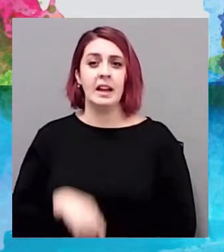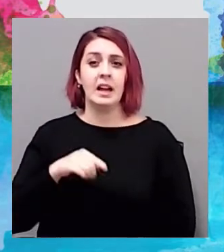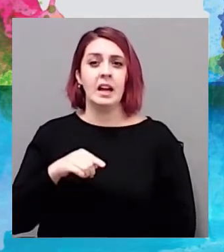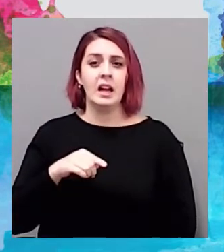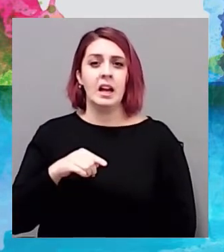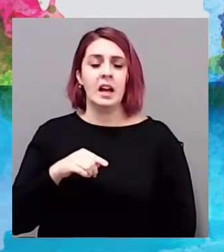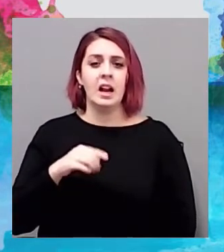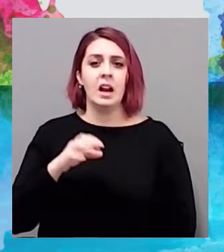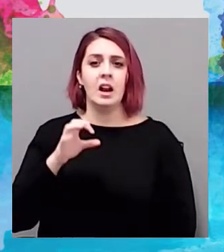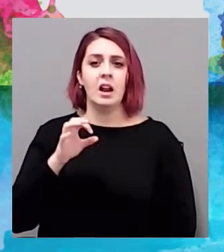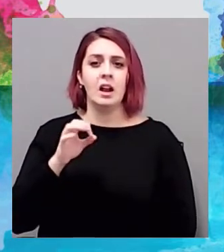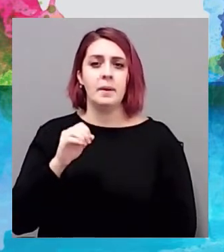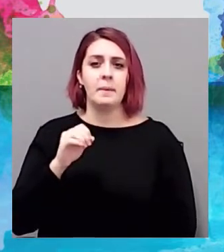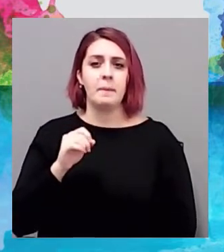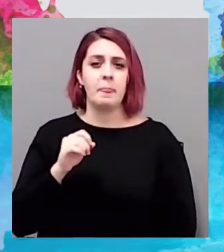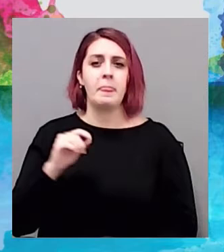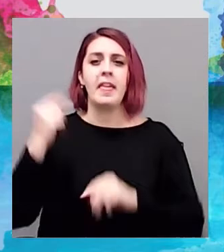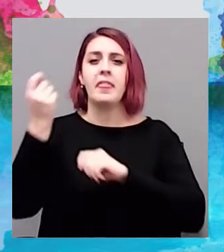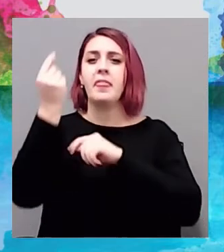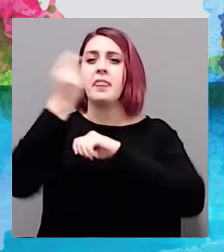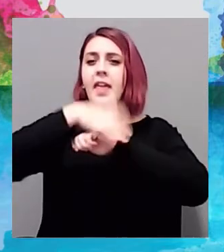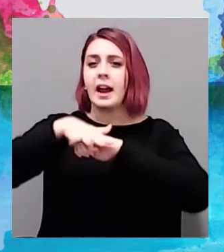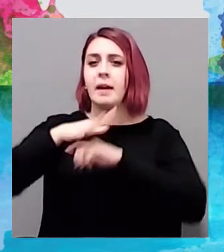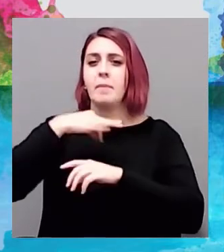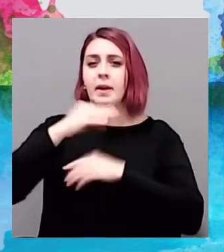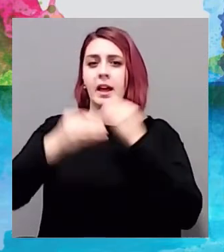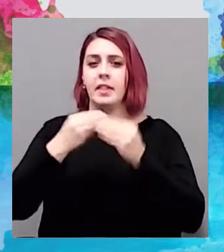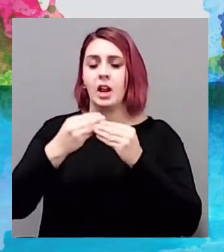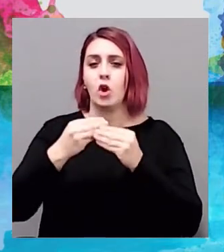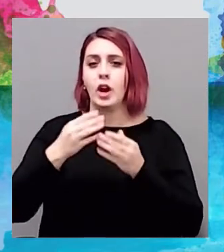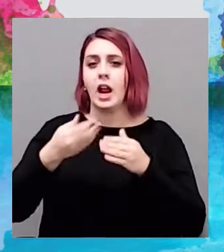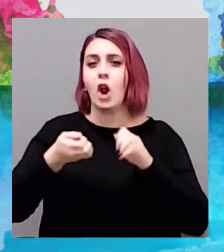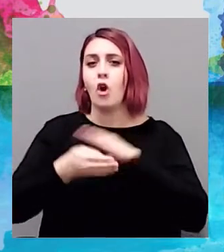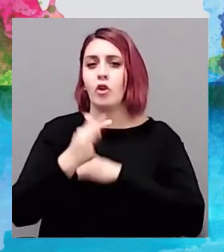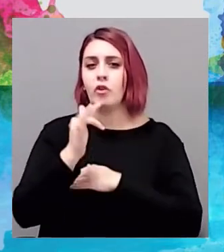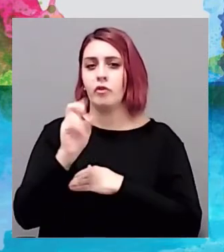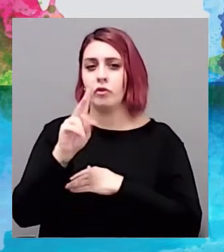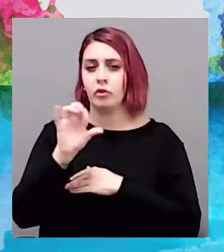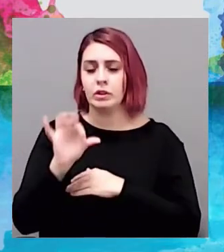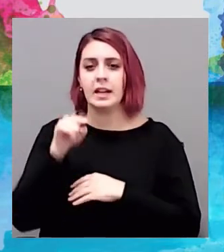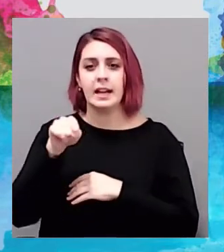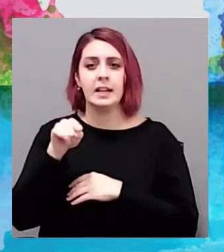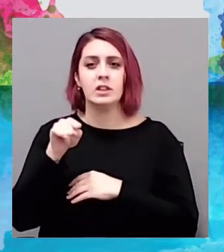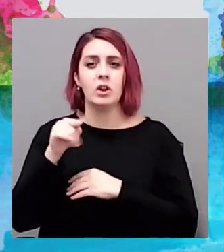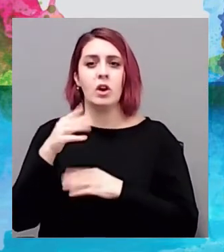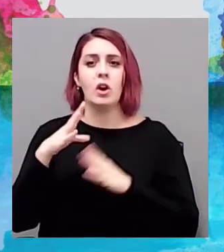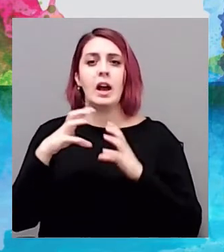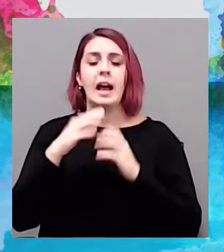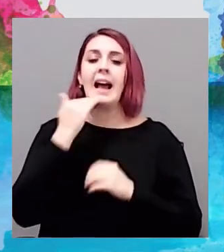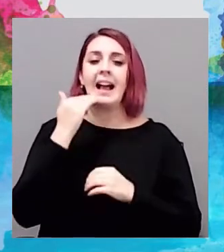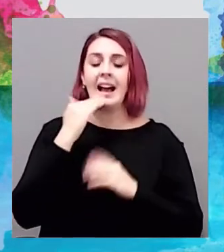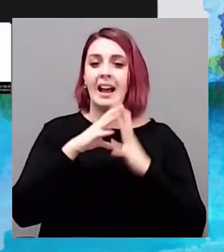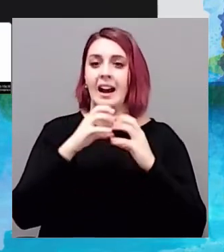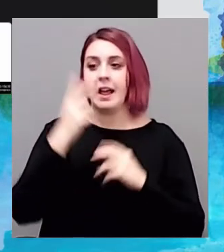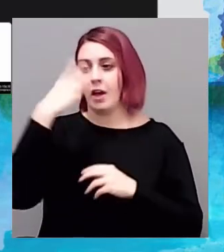Fuser, los diagramas que se pueden hacer con horno Fuser, en este caso el Museo Caja Granada en colaboración con la ONCE, son